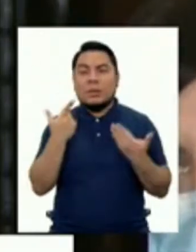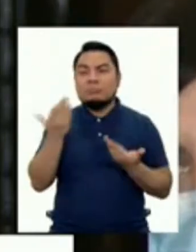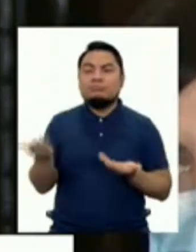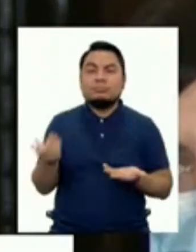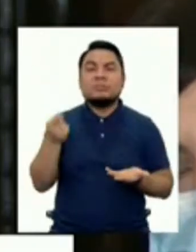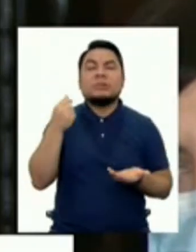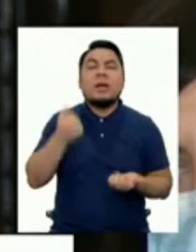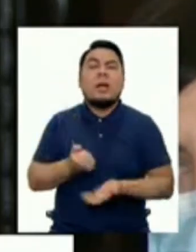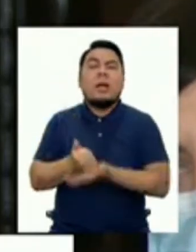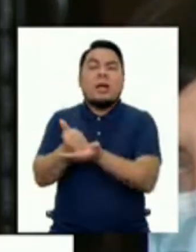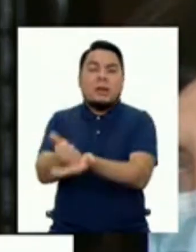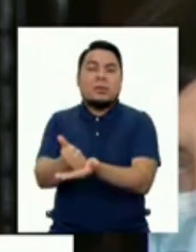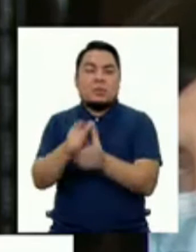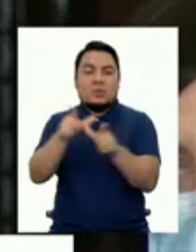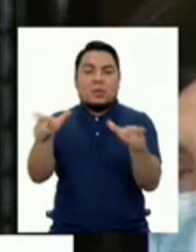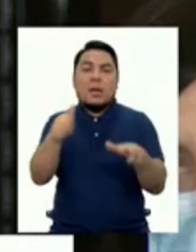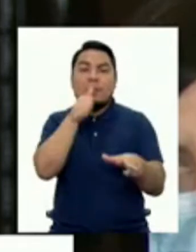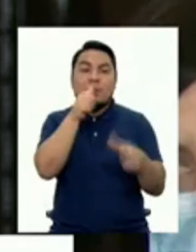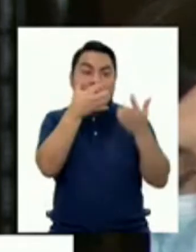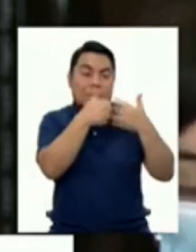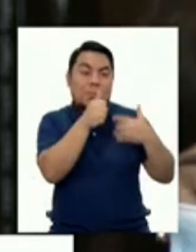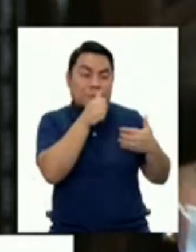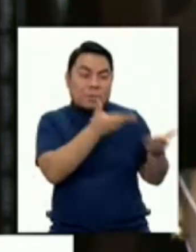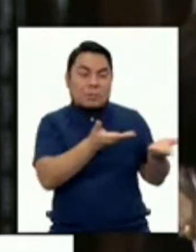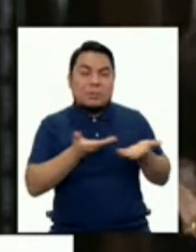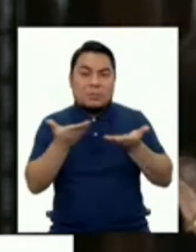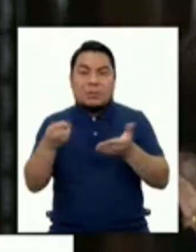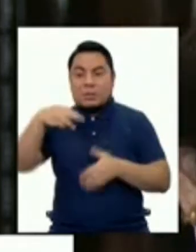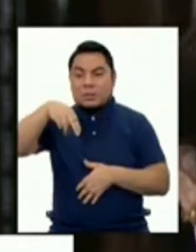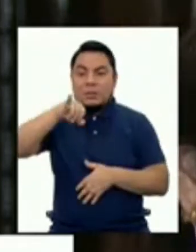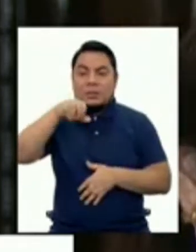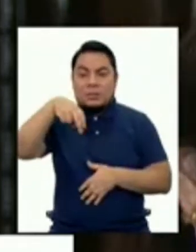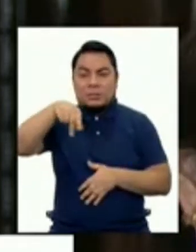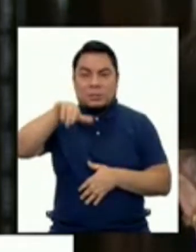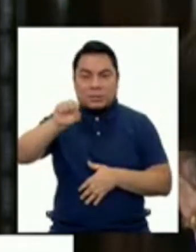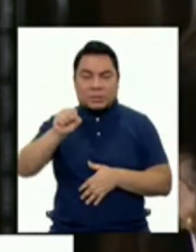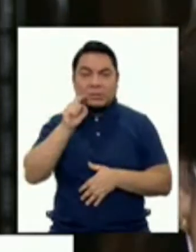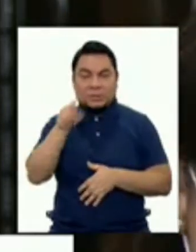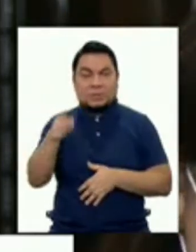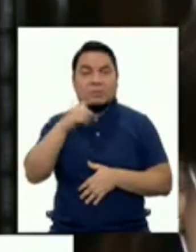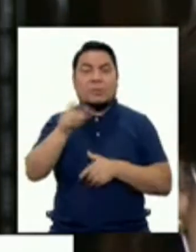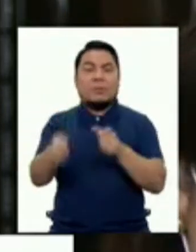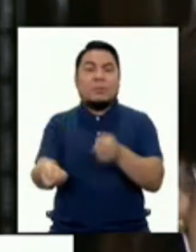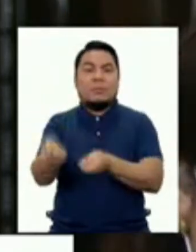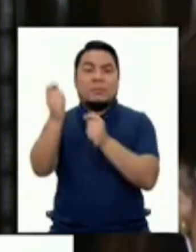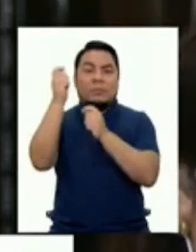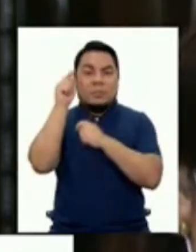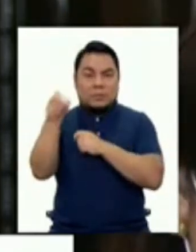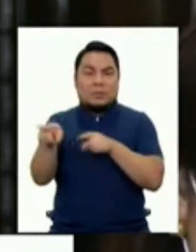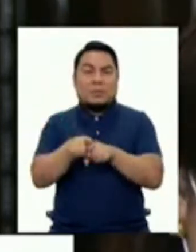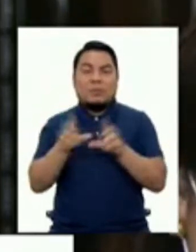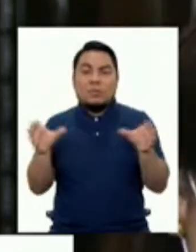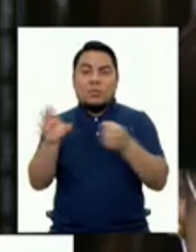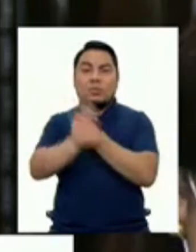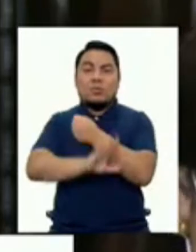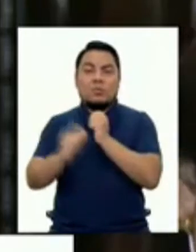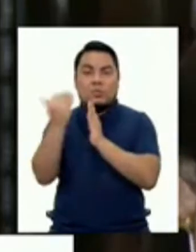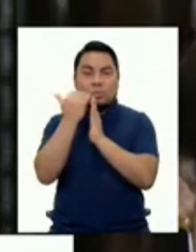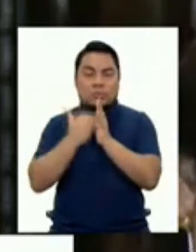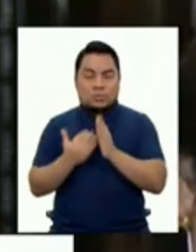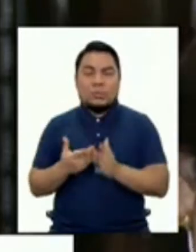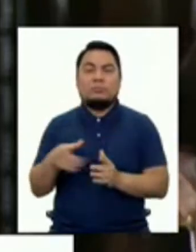intervención con ayuda del sector privado y con el MINSA para la zona del Alto, para nuestros pescadores de El Ñuro y Cabo